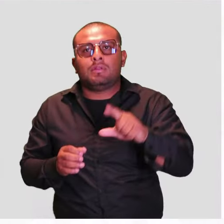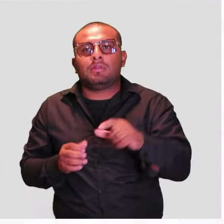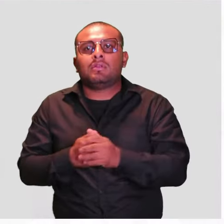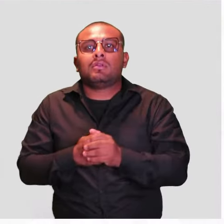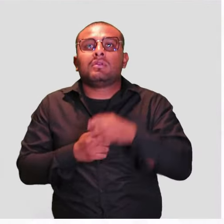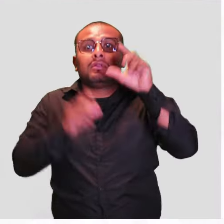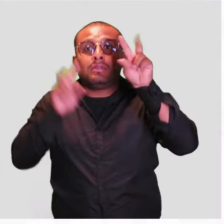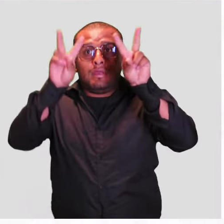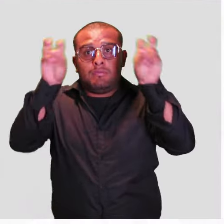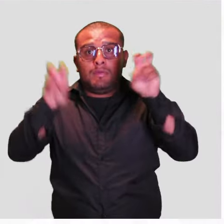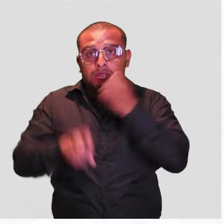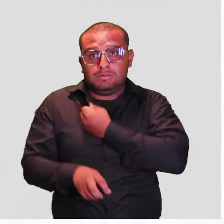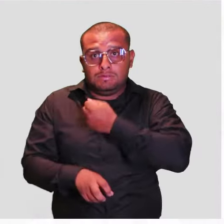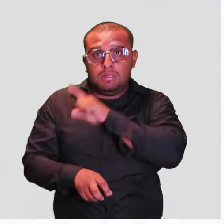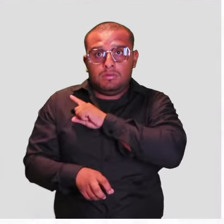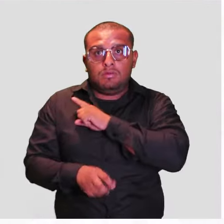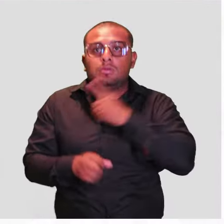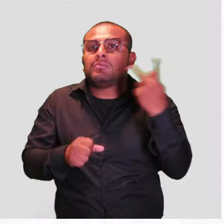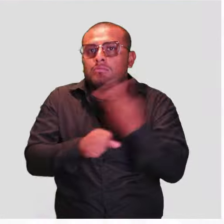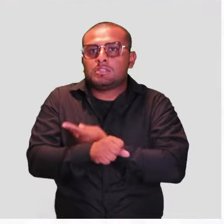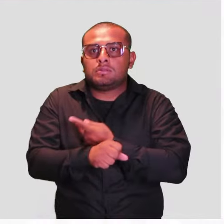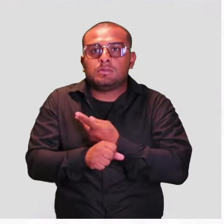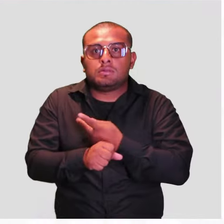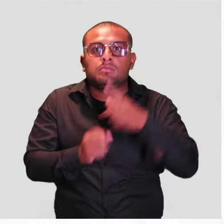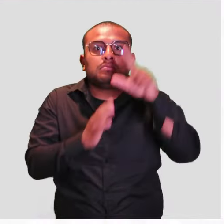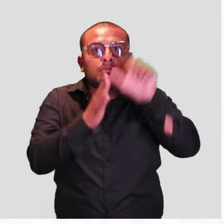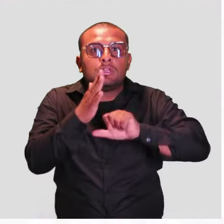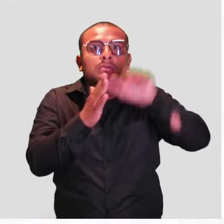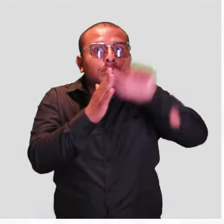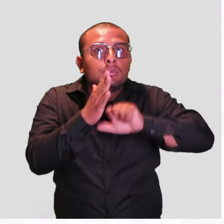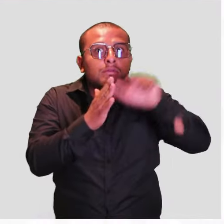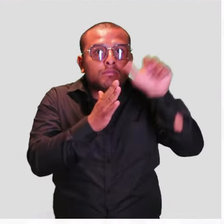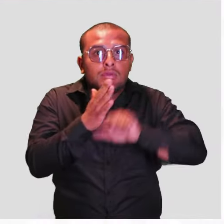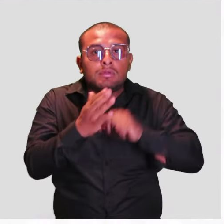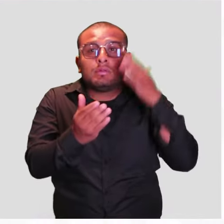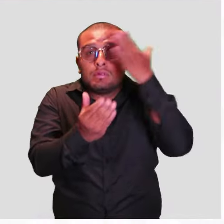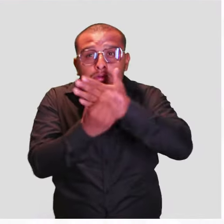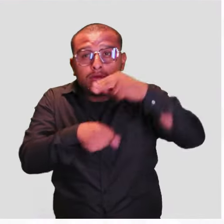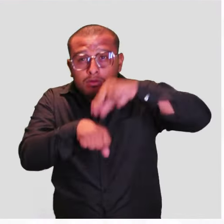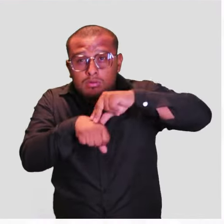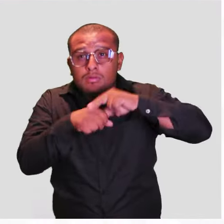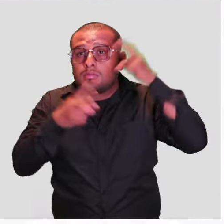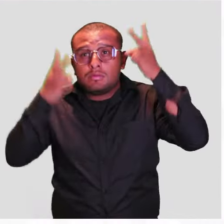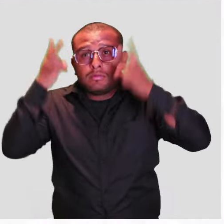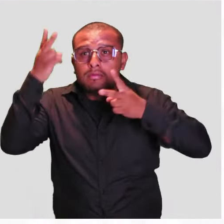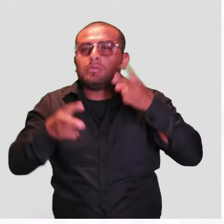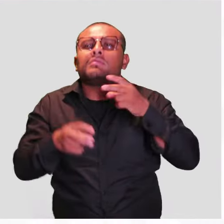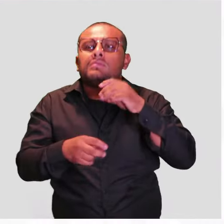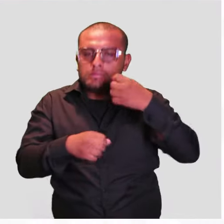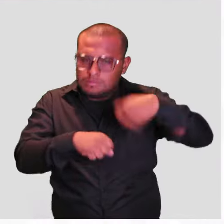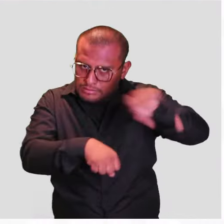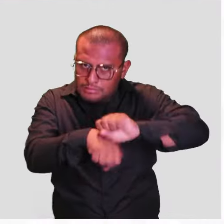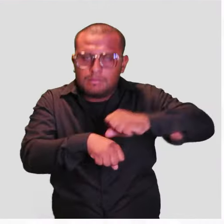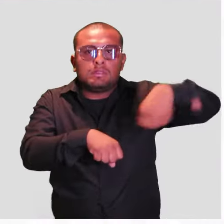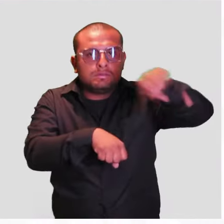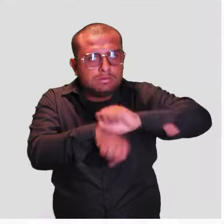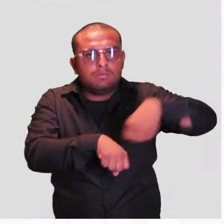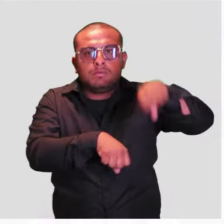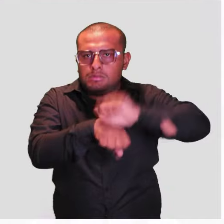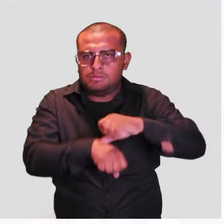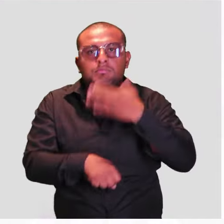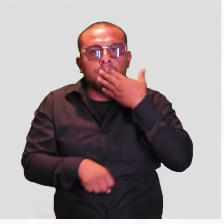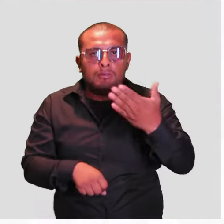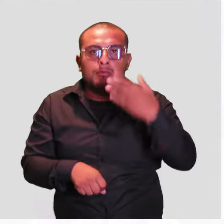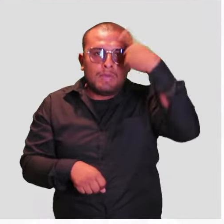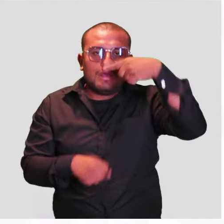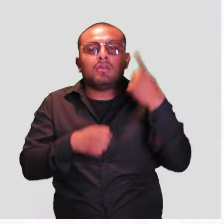semana la visita de los médicos a las comunidades, llevando consigo medicamentos que solucionen las necesidades de los